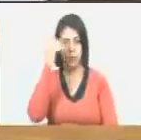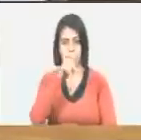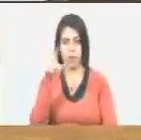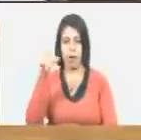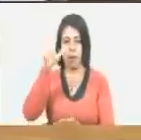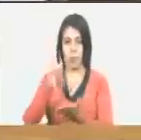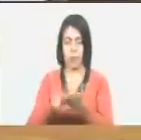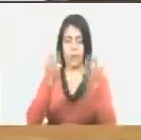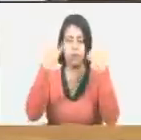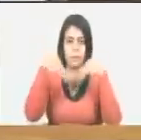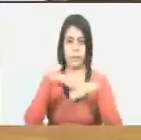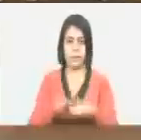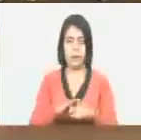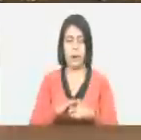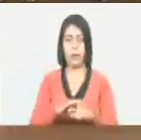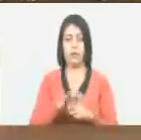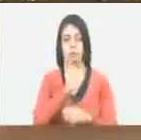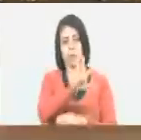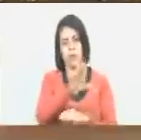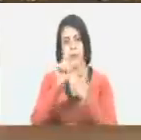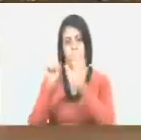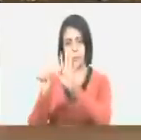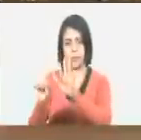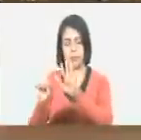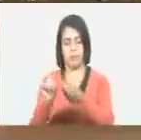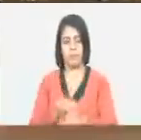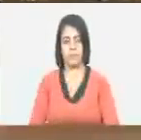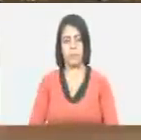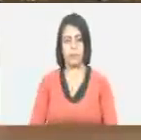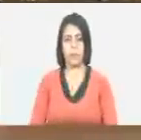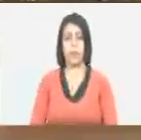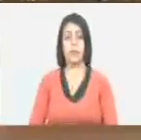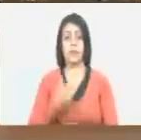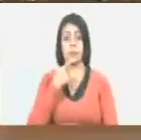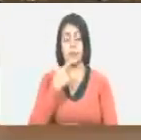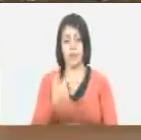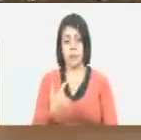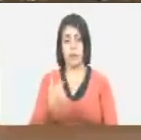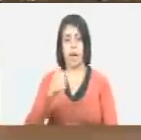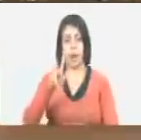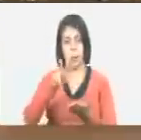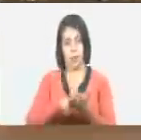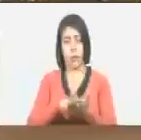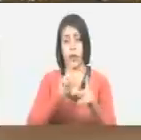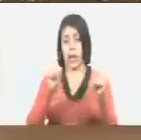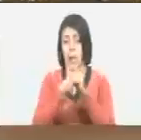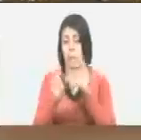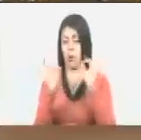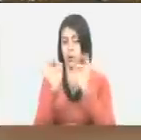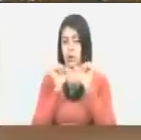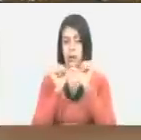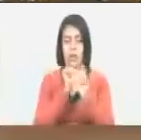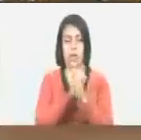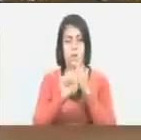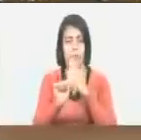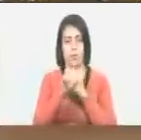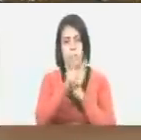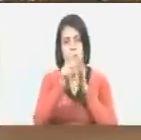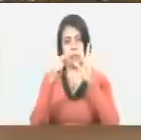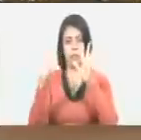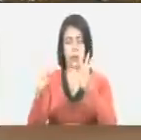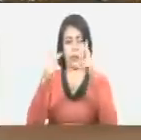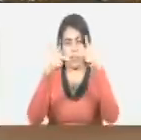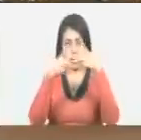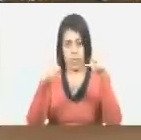epígrafe. Aprobado. Siguiente. Quincuagésimo sexto. Se propone aprobar como modificación el contenido del artículo 27,